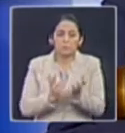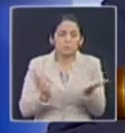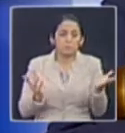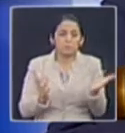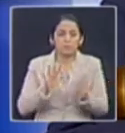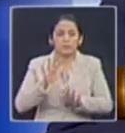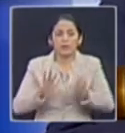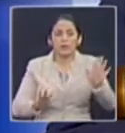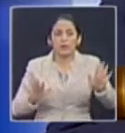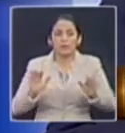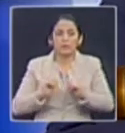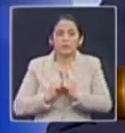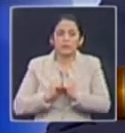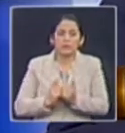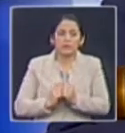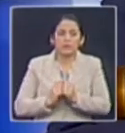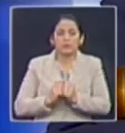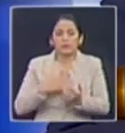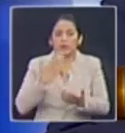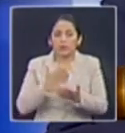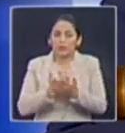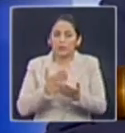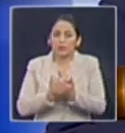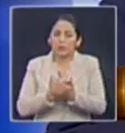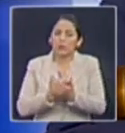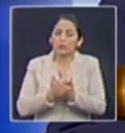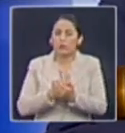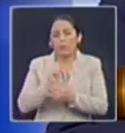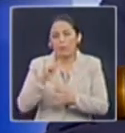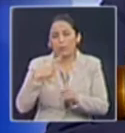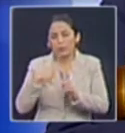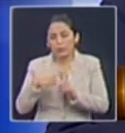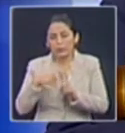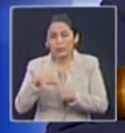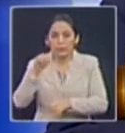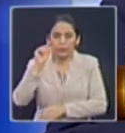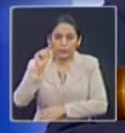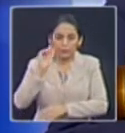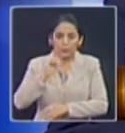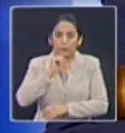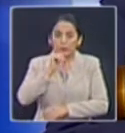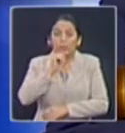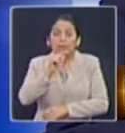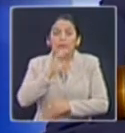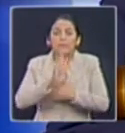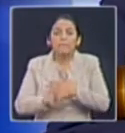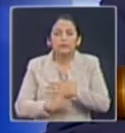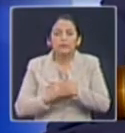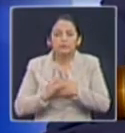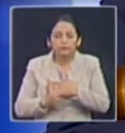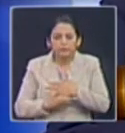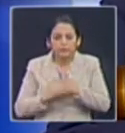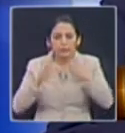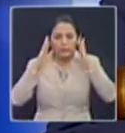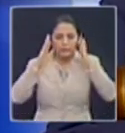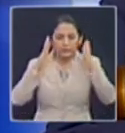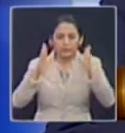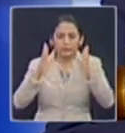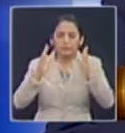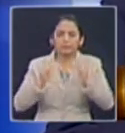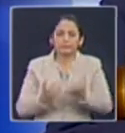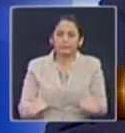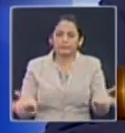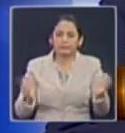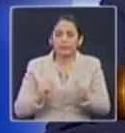de cuestiones positivas en la economía, pero que no se estarían tratando los temas de fondo que le está o que atañan o que están alrededor